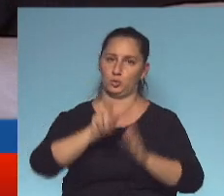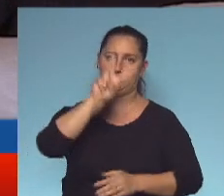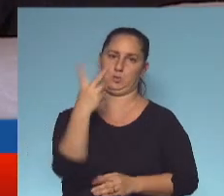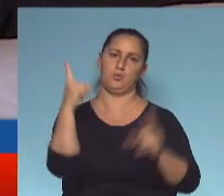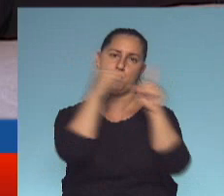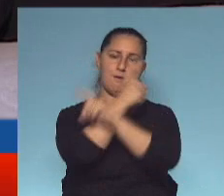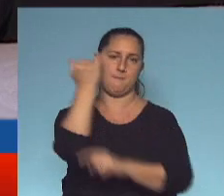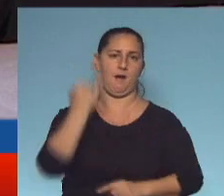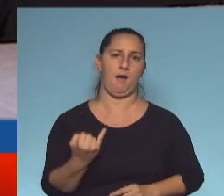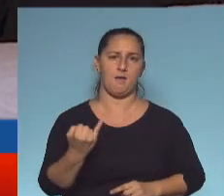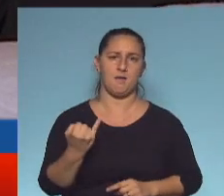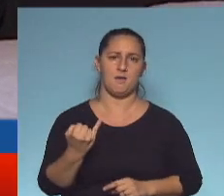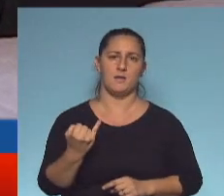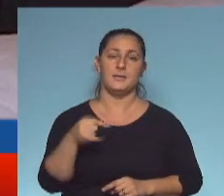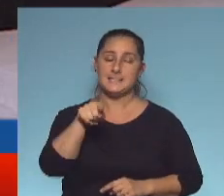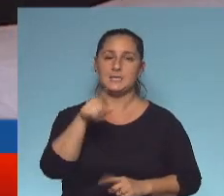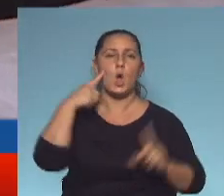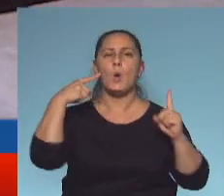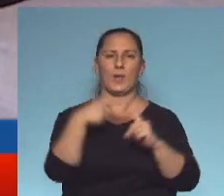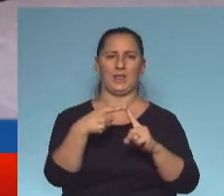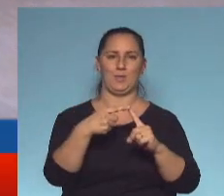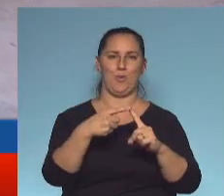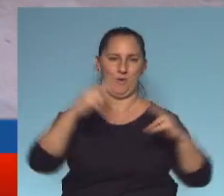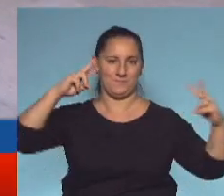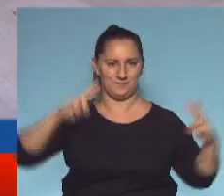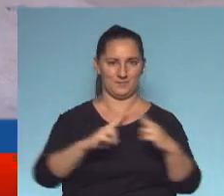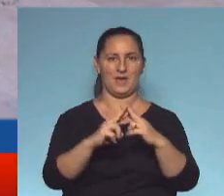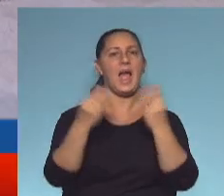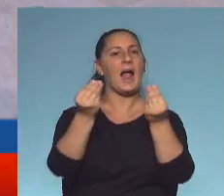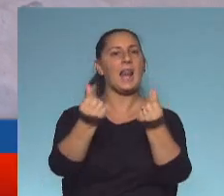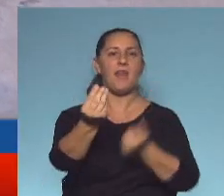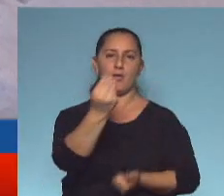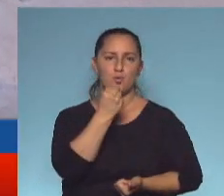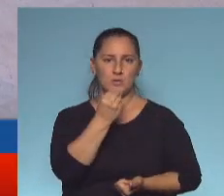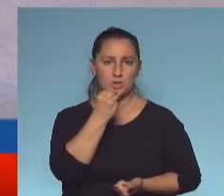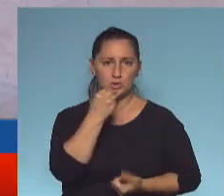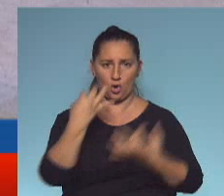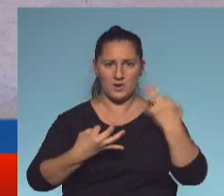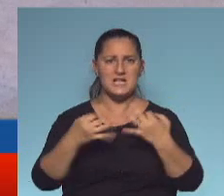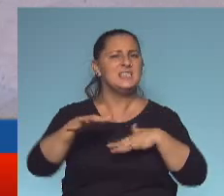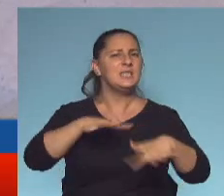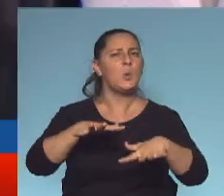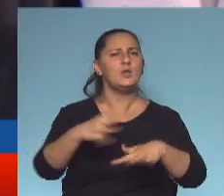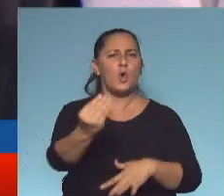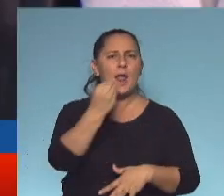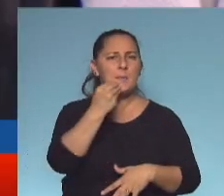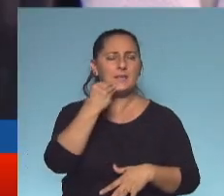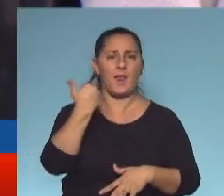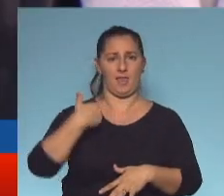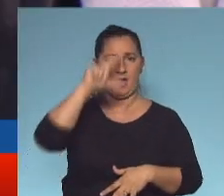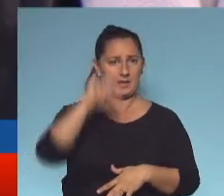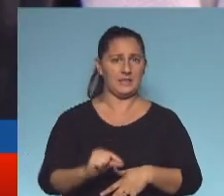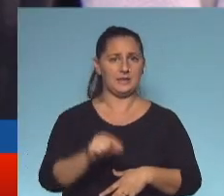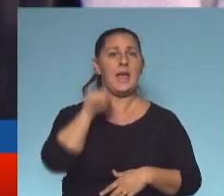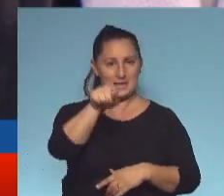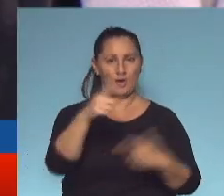Dirían esencialmente, y este es el objetivo del encuentro, calidad nutricional, la situación alimentaria en la Argentina, y esto es el